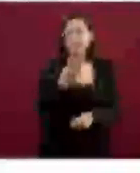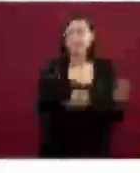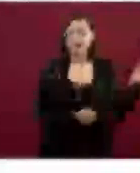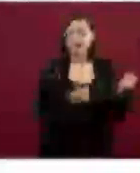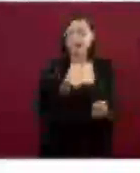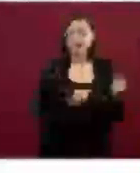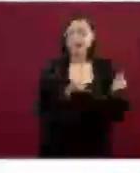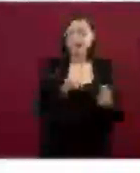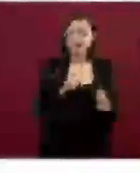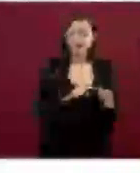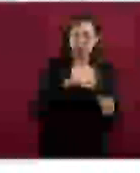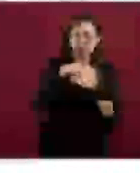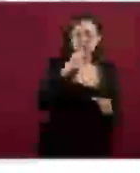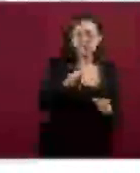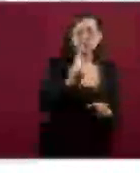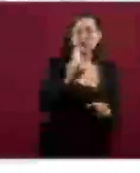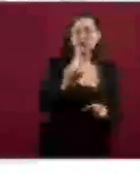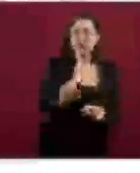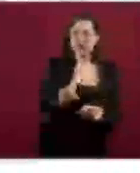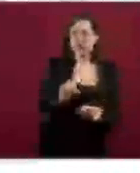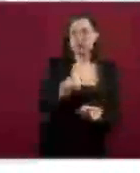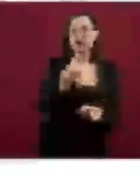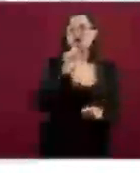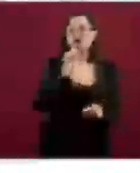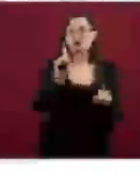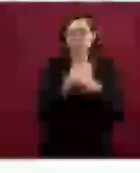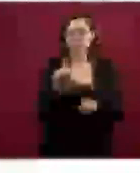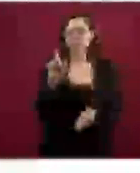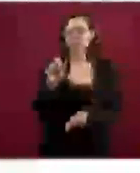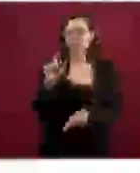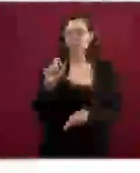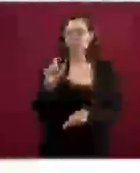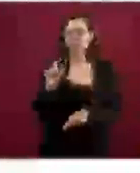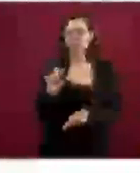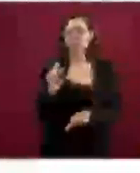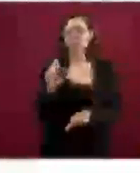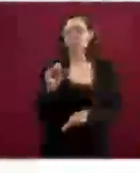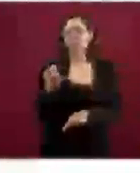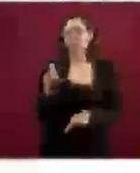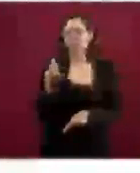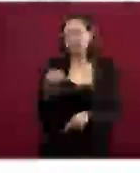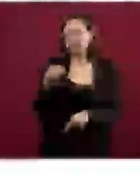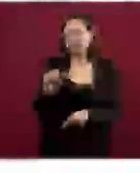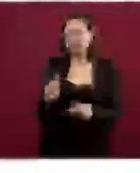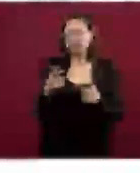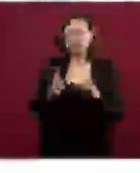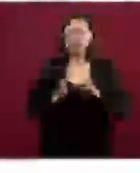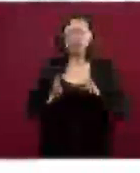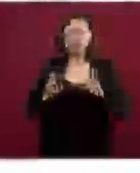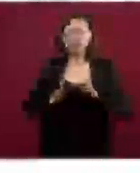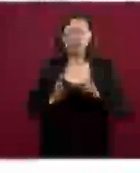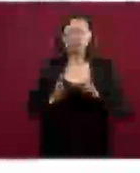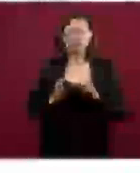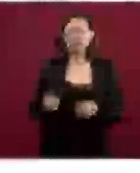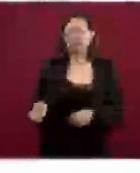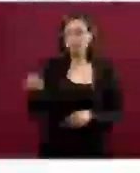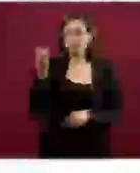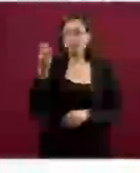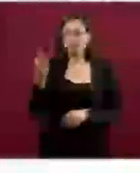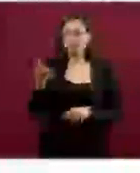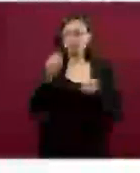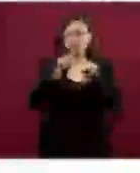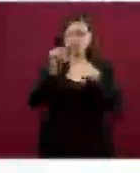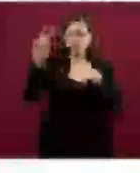punto de también 20 elementos de la secretaría de la defensa del 110 batallón entonces teníamos tres puntos de la secretaría de la defensa